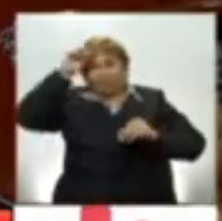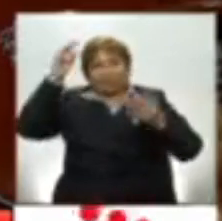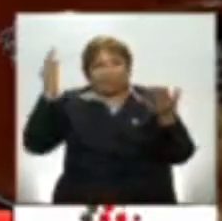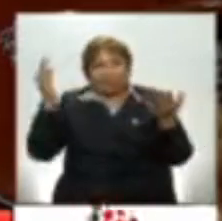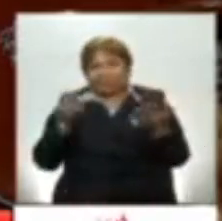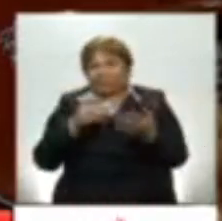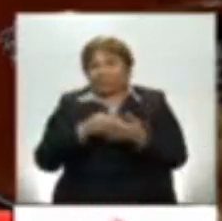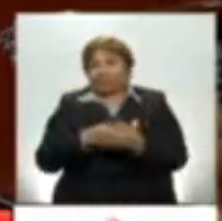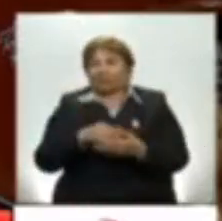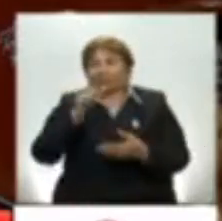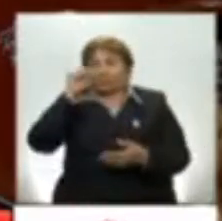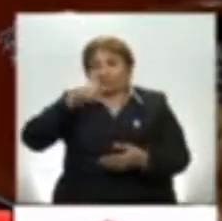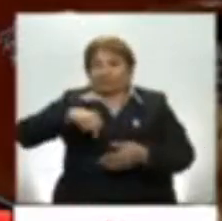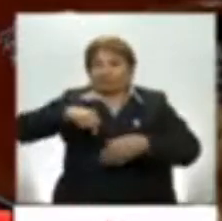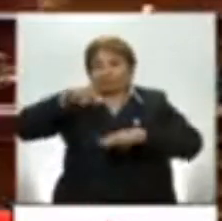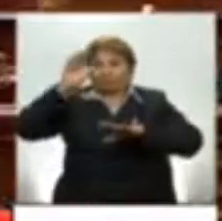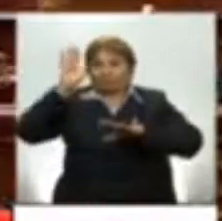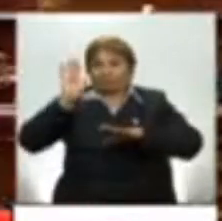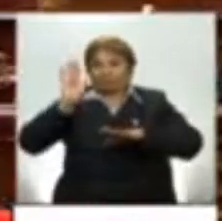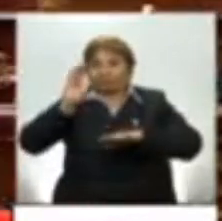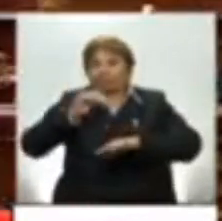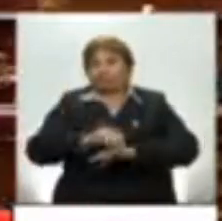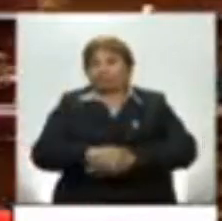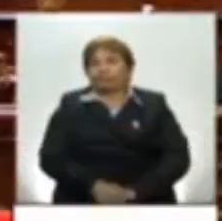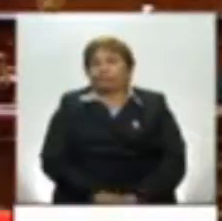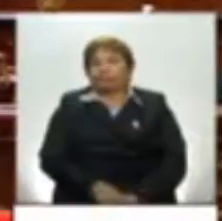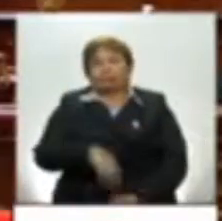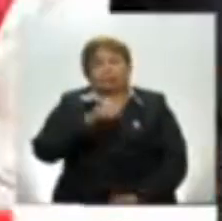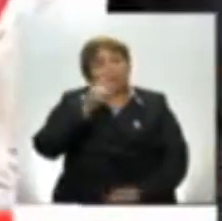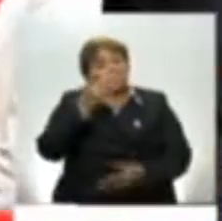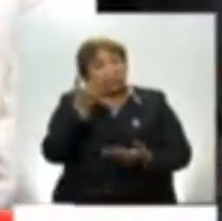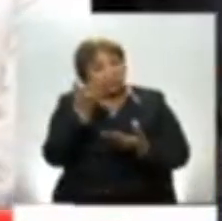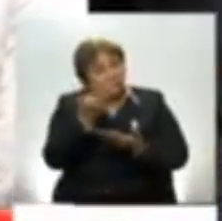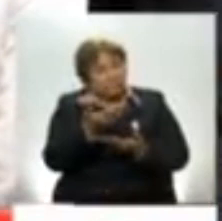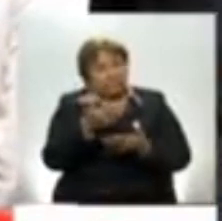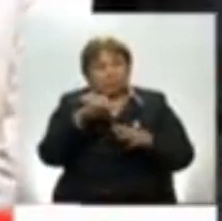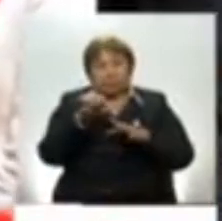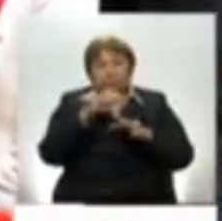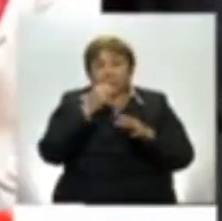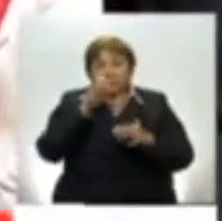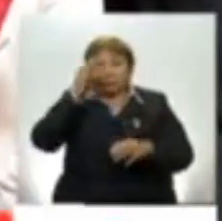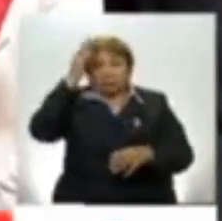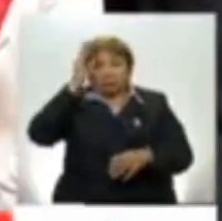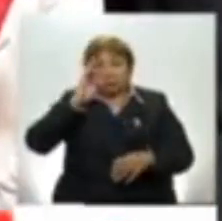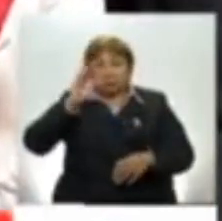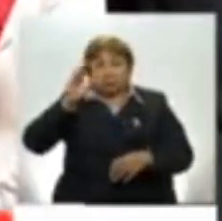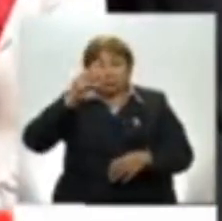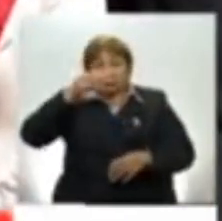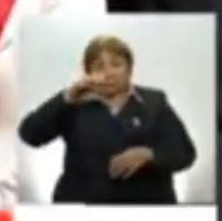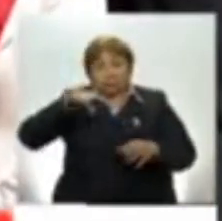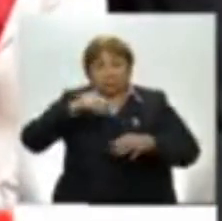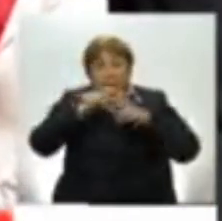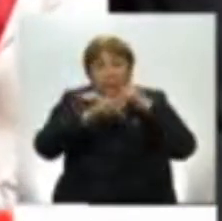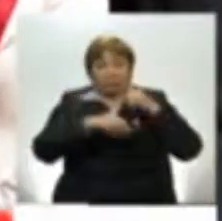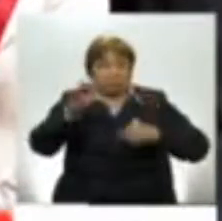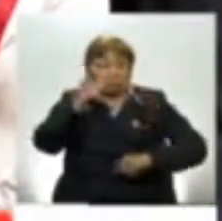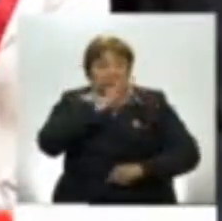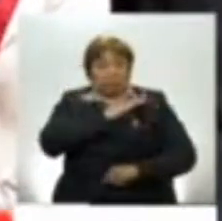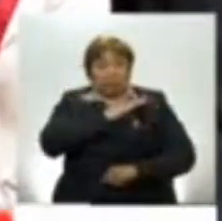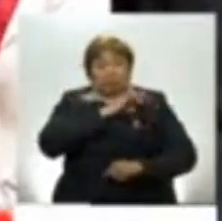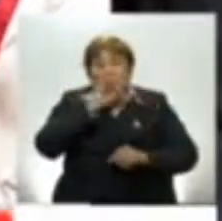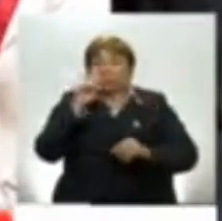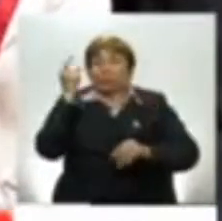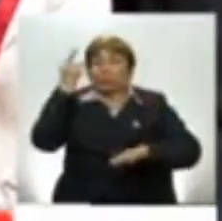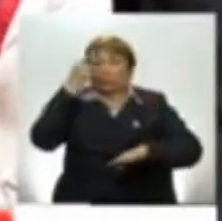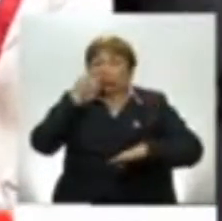Perú, sí, juro. Si así lo hace, que Dios y la patria lo premien, si no, que él y la nación se